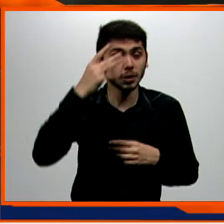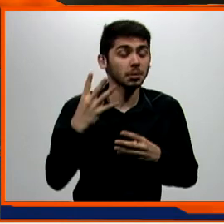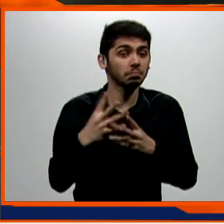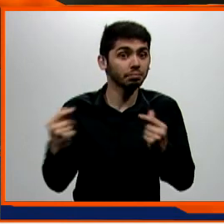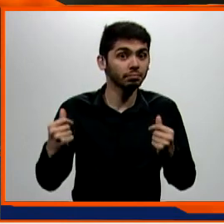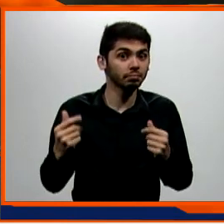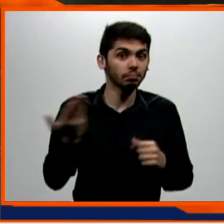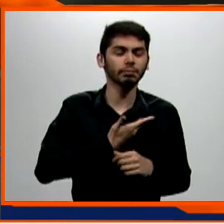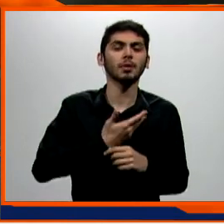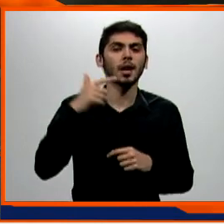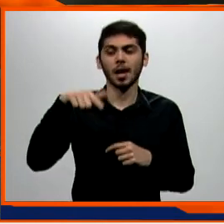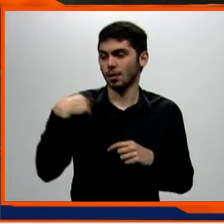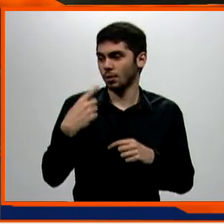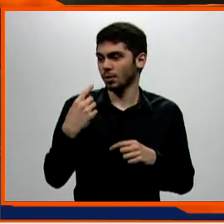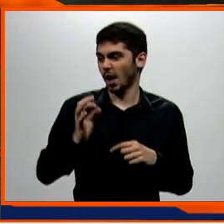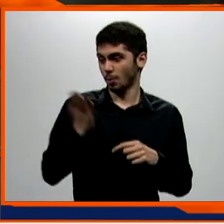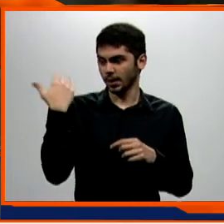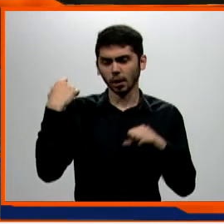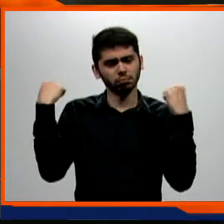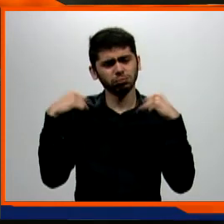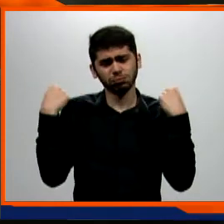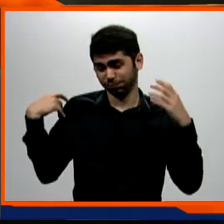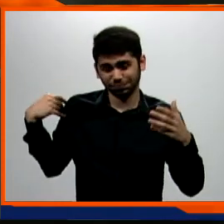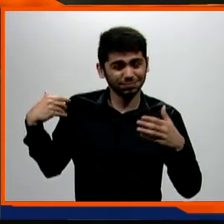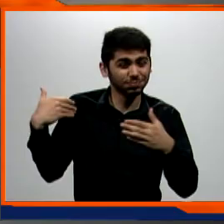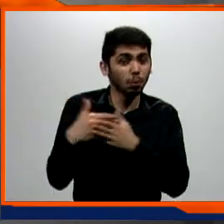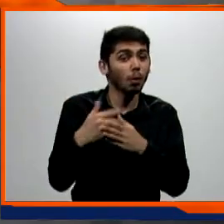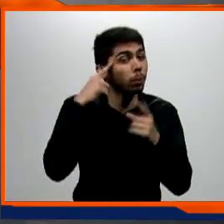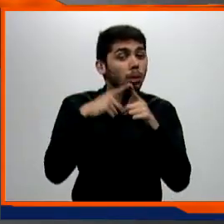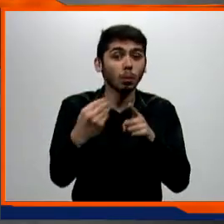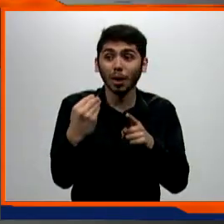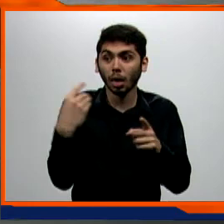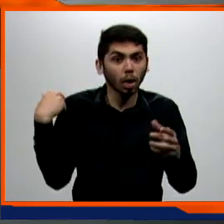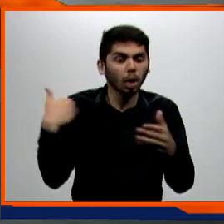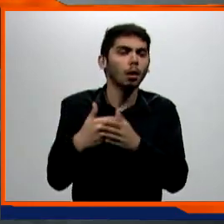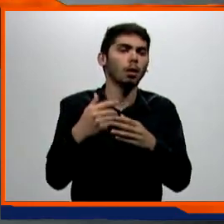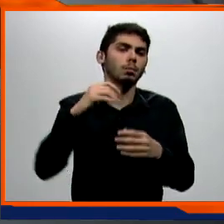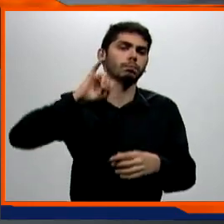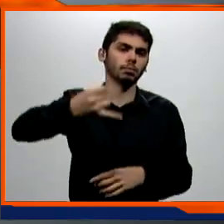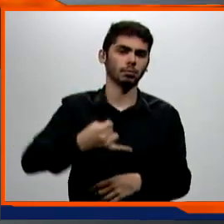Nosotros estamos entrenando desde fines del año pasado pensando solamente en eso.